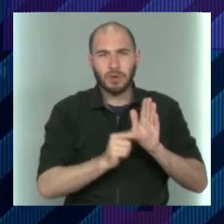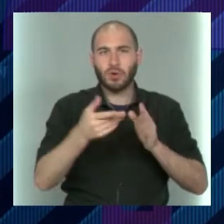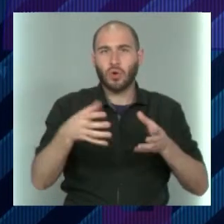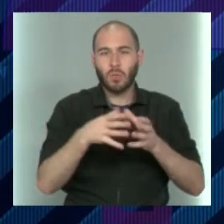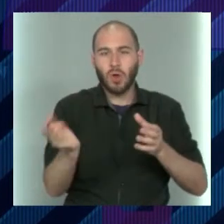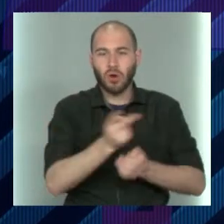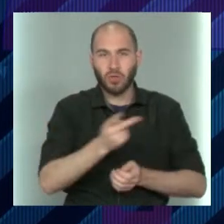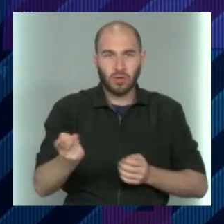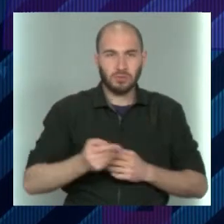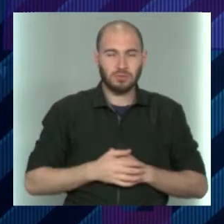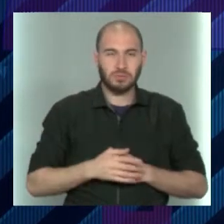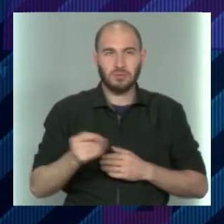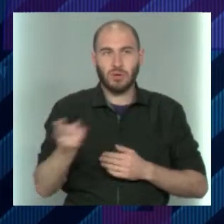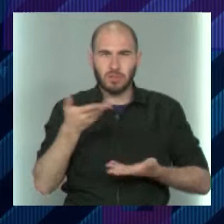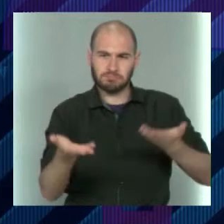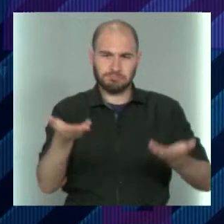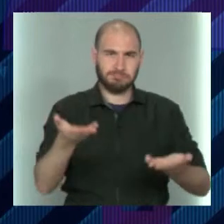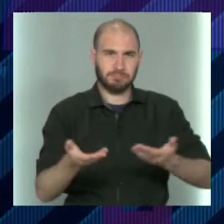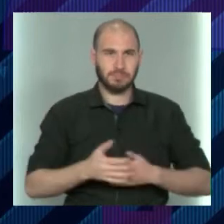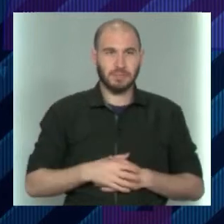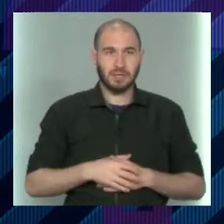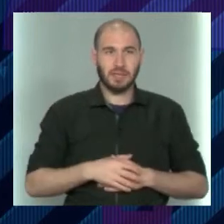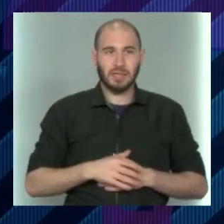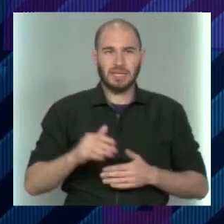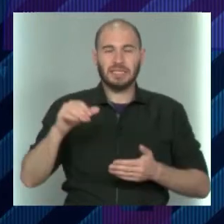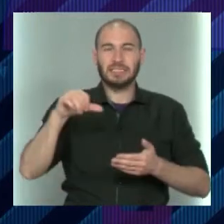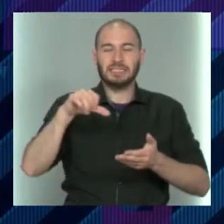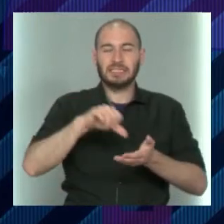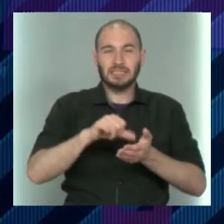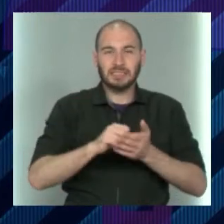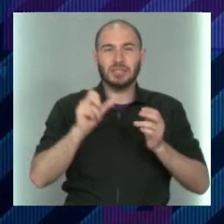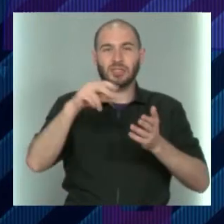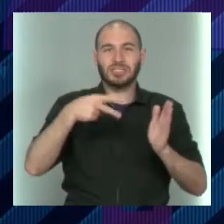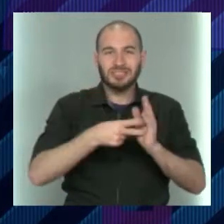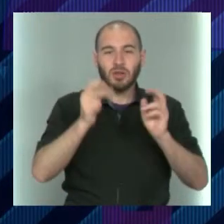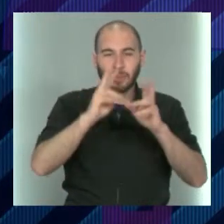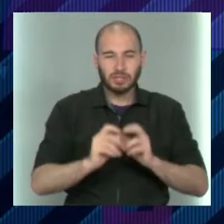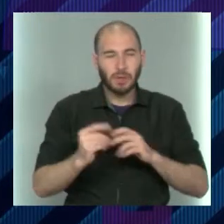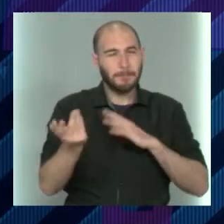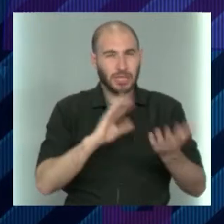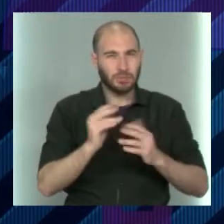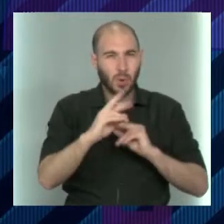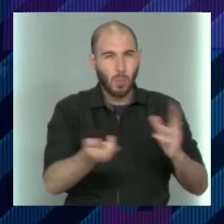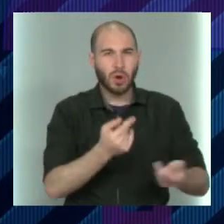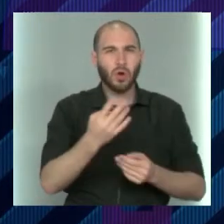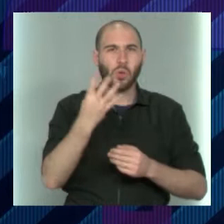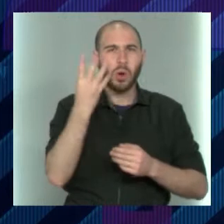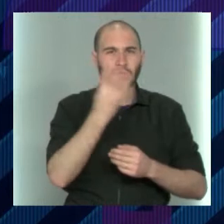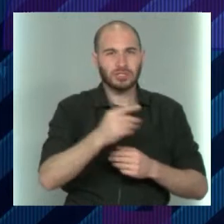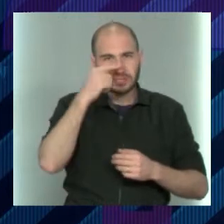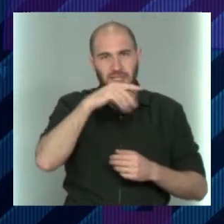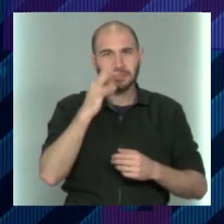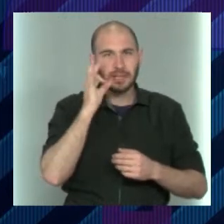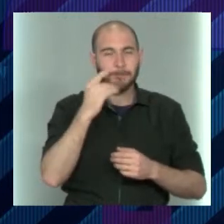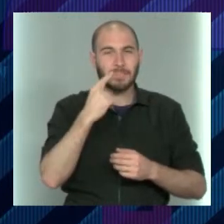partes enfrentadas presentan. El Centro Sirio de Investigación en Políticas estima un número de muertos de